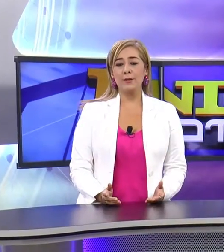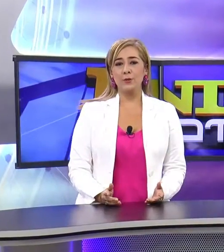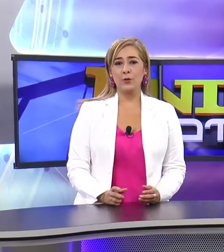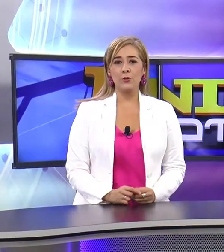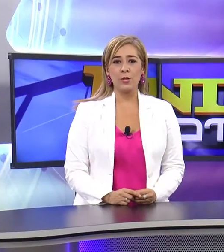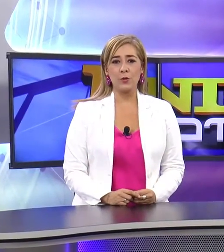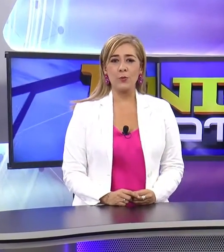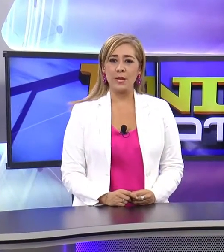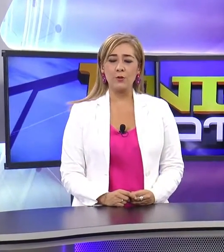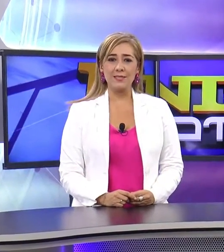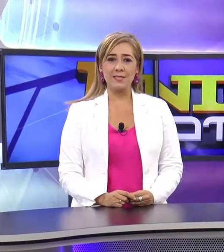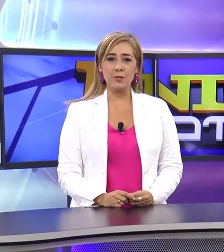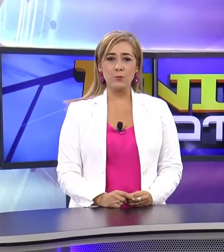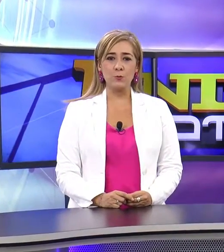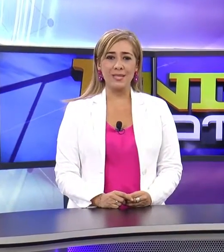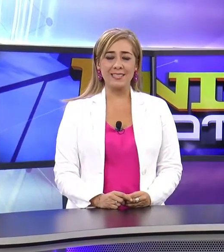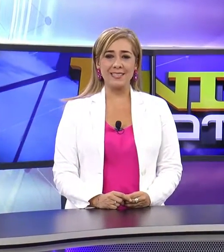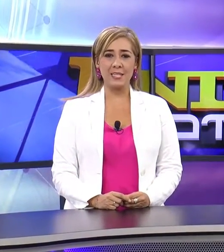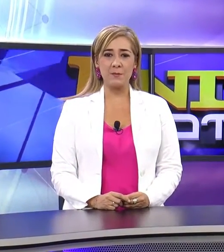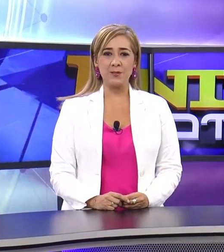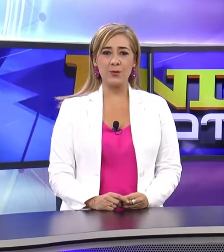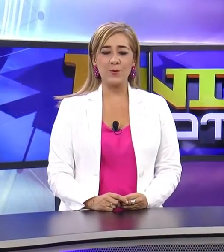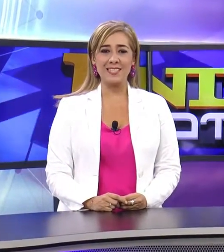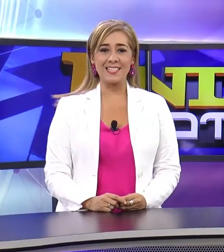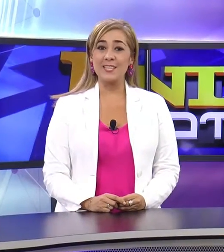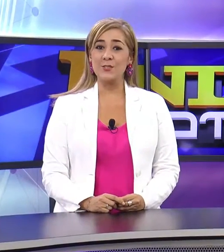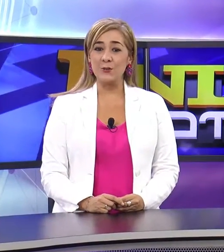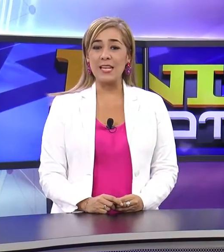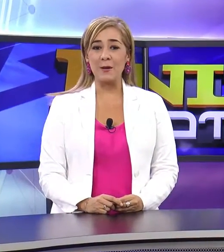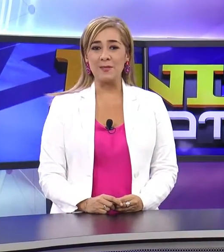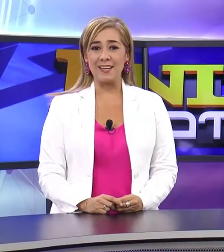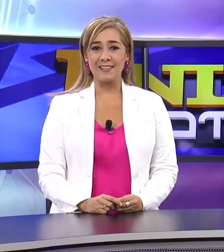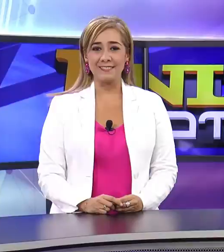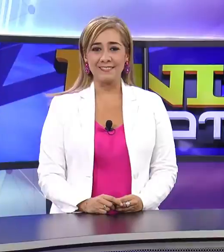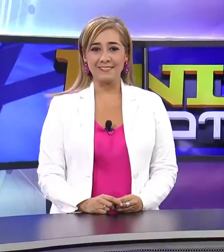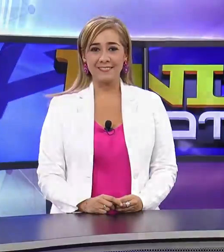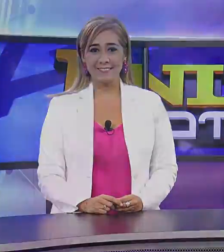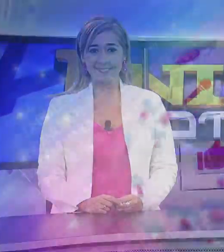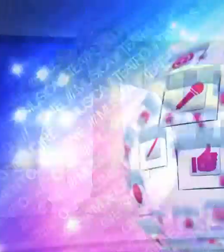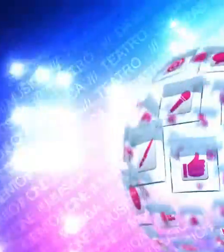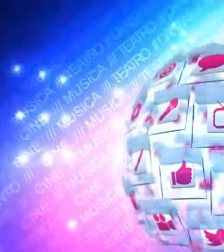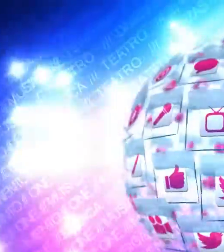Llegó el momento de continuar con buenas noticias de cultura y entretenimiento en nuestra sección de En la Mira.